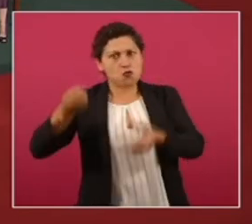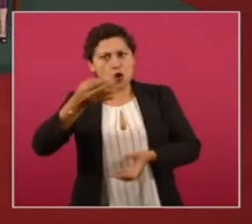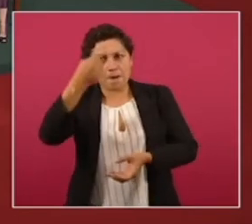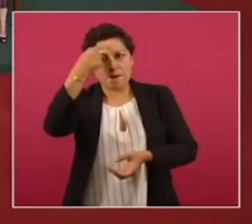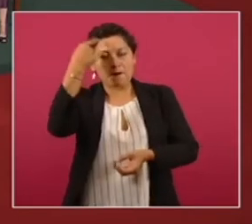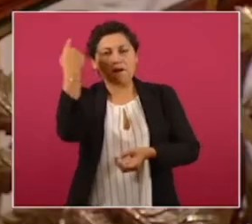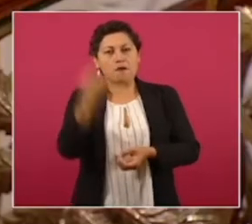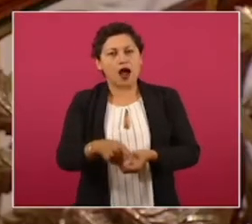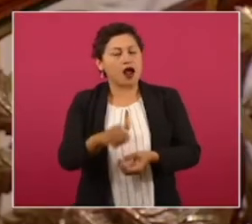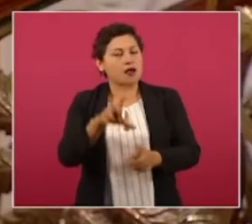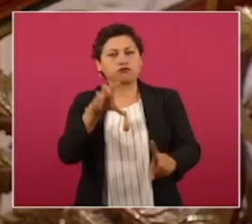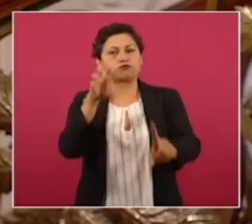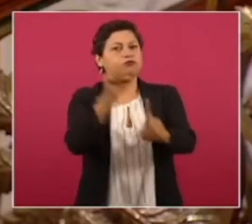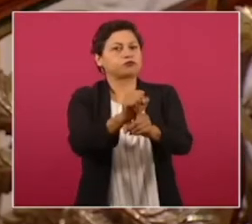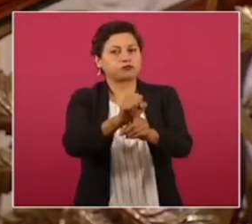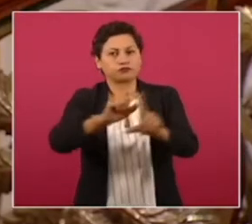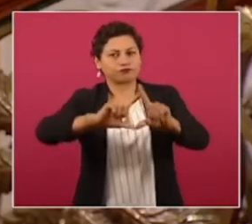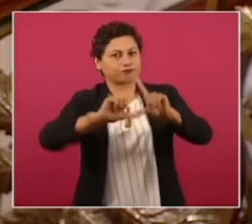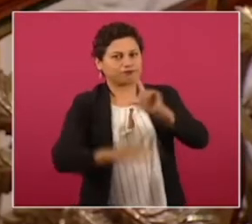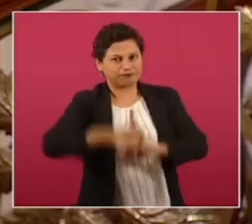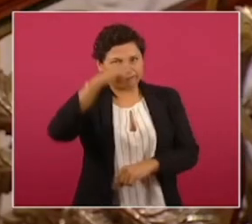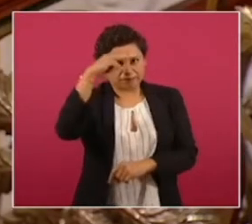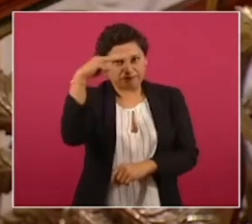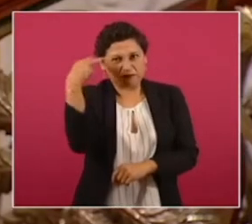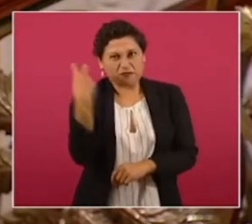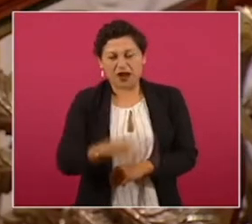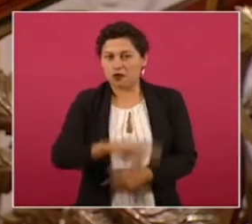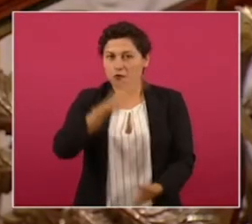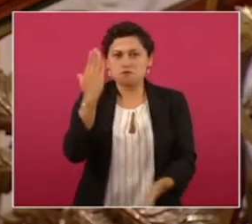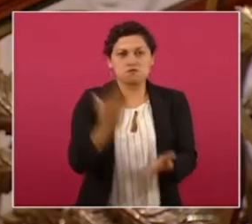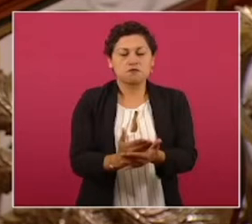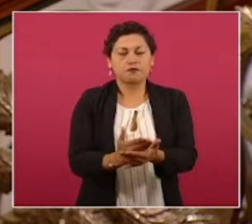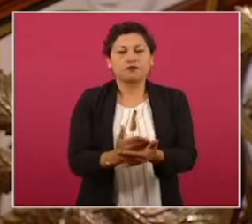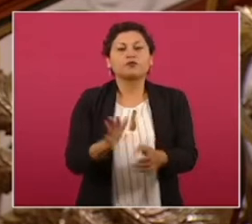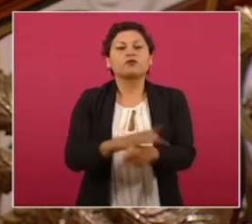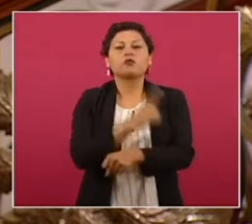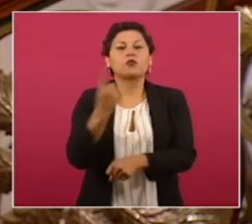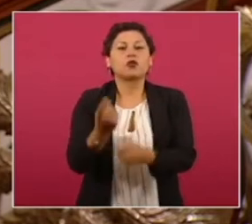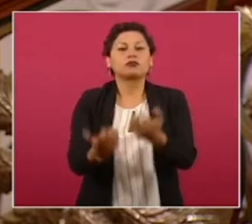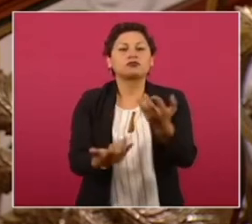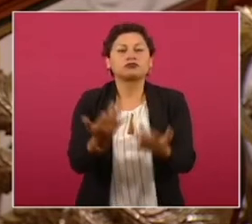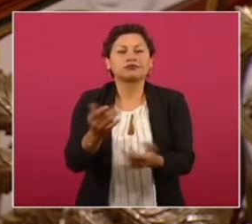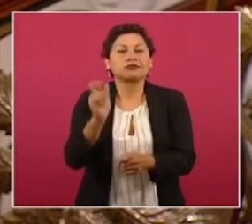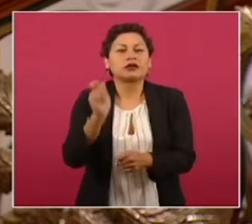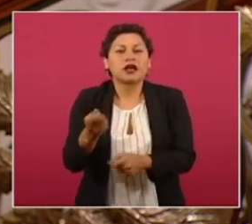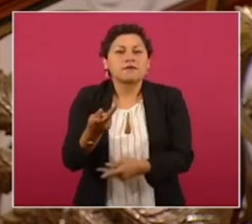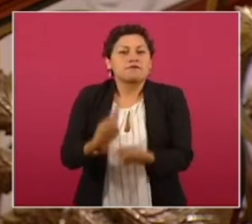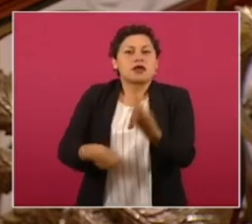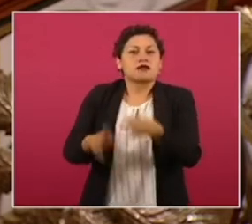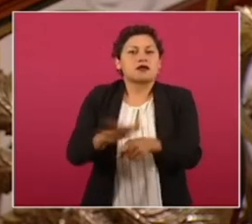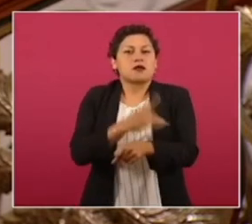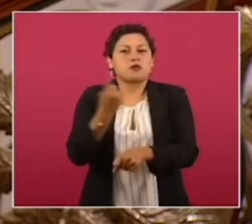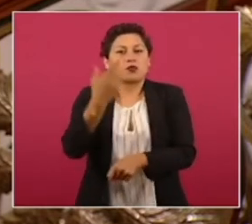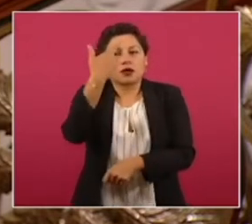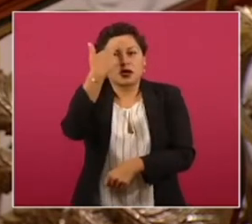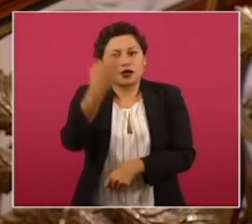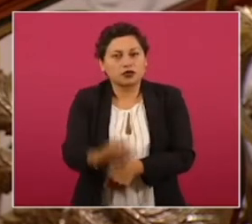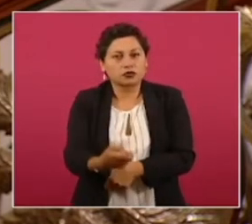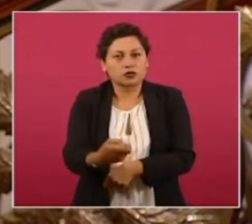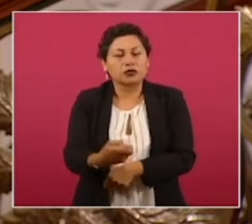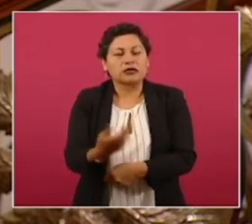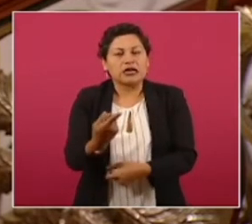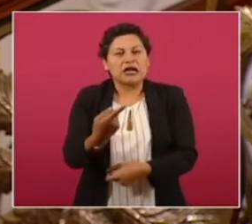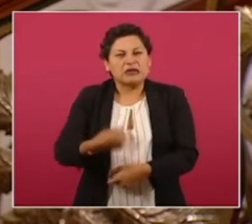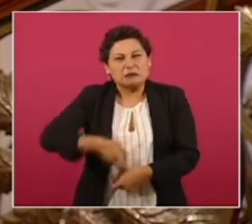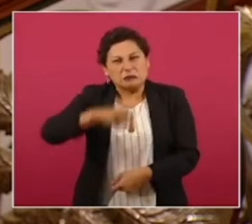a que un fuego, quizá premonitorio de la etapa dictatorial que se avecindaba,